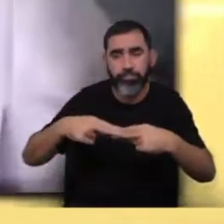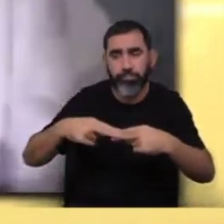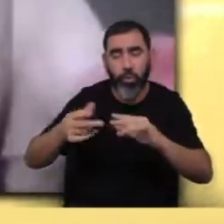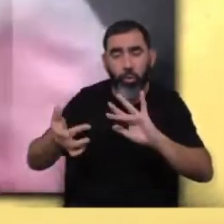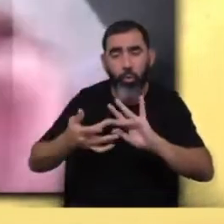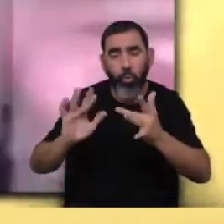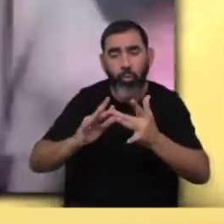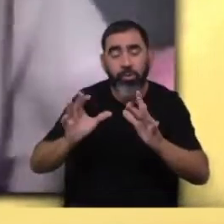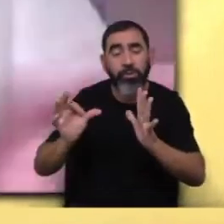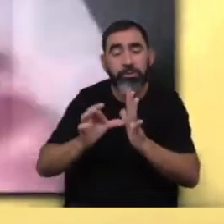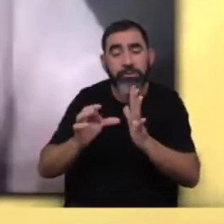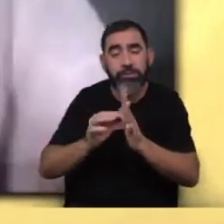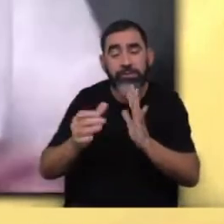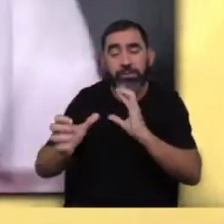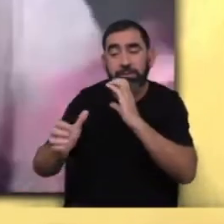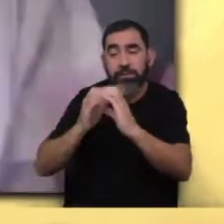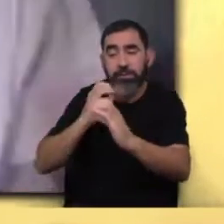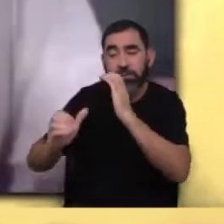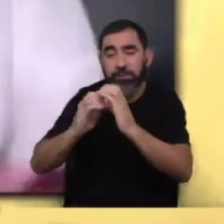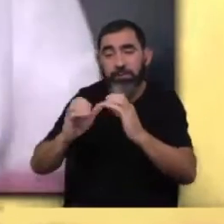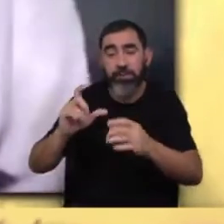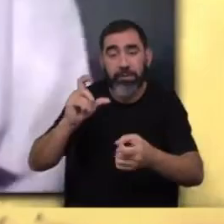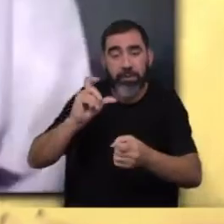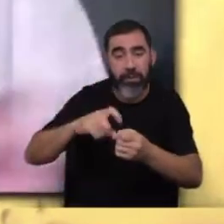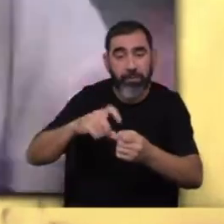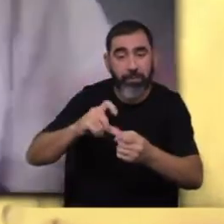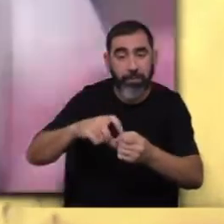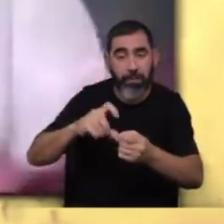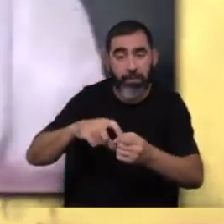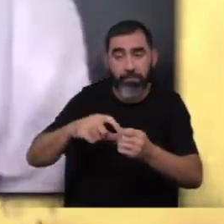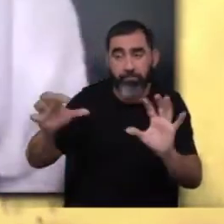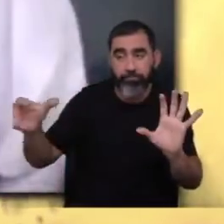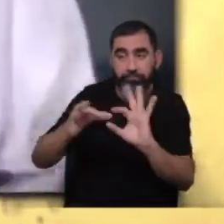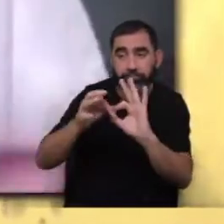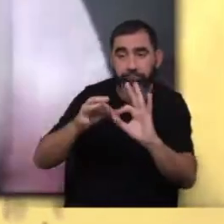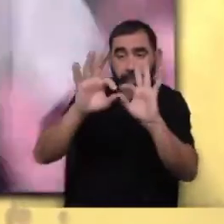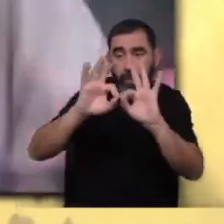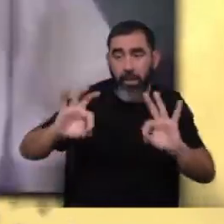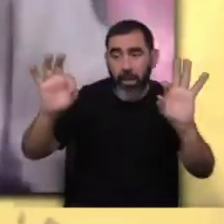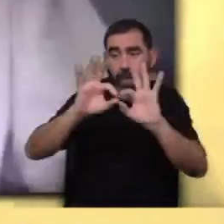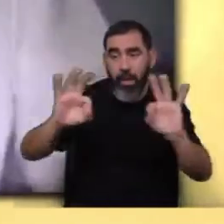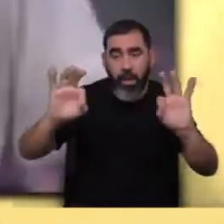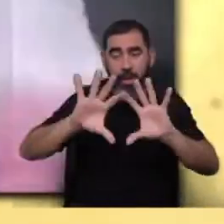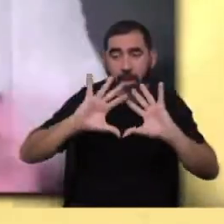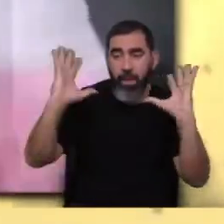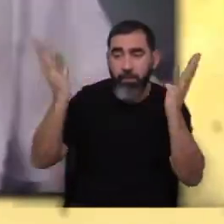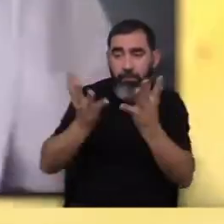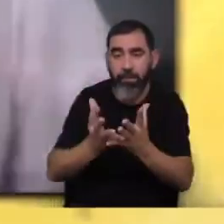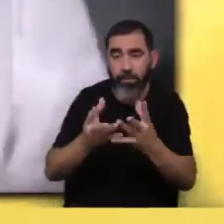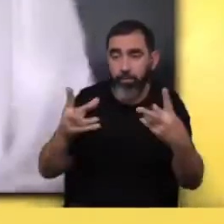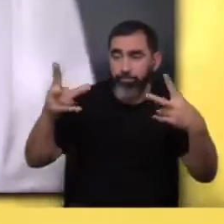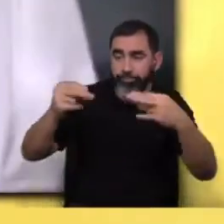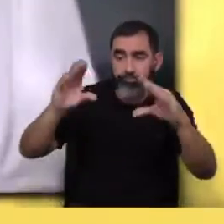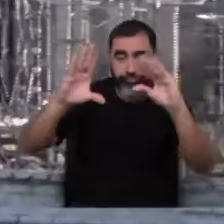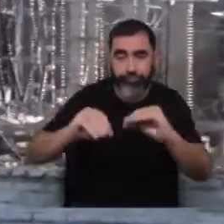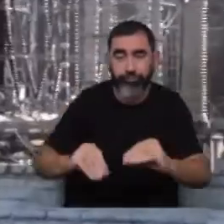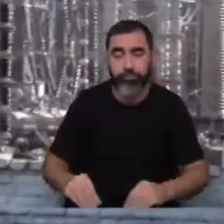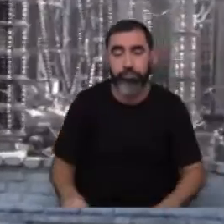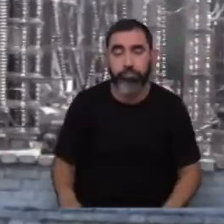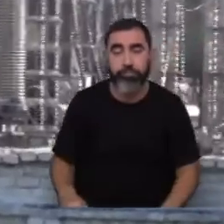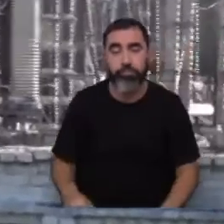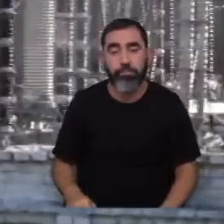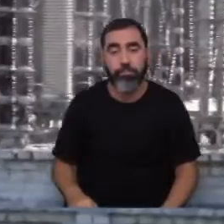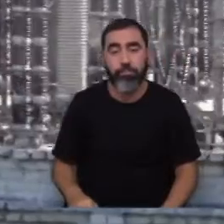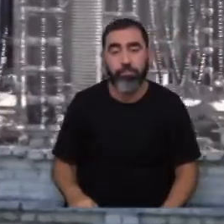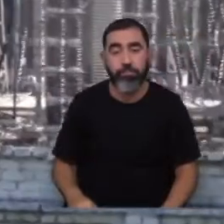los sistemas de comunicación que a través de cables nos unían a diferentes partes del mundo, en particular entre Europa y Estados